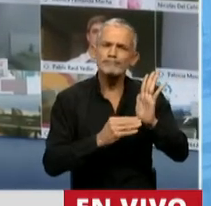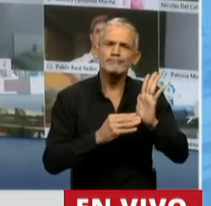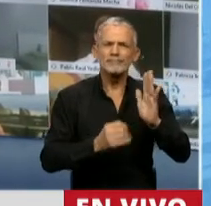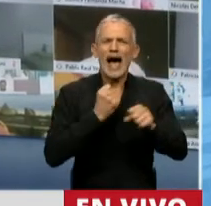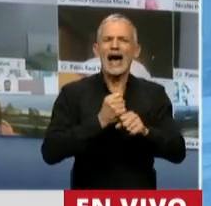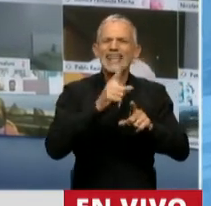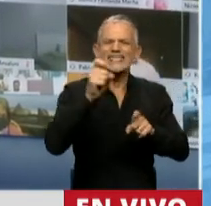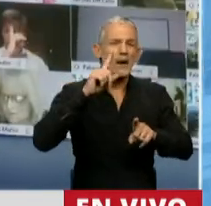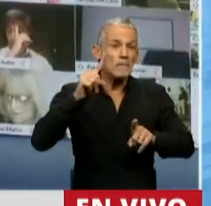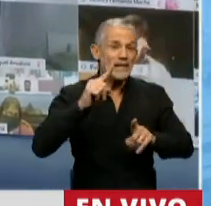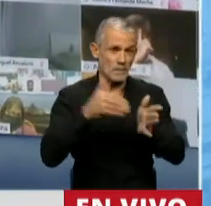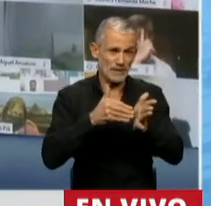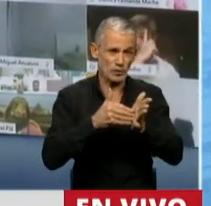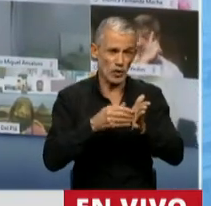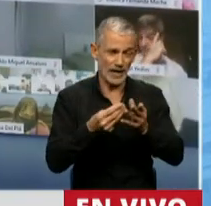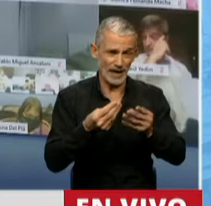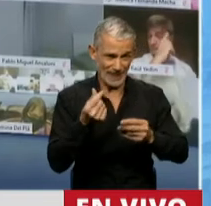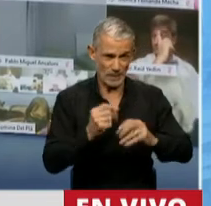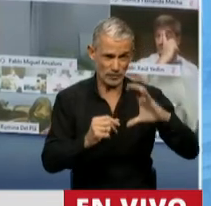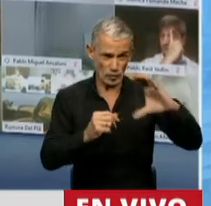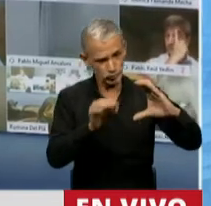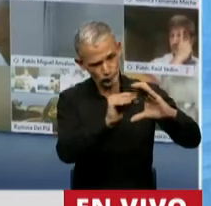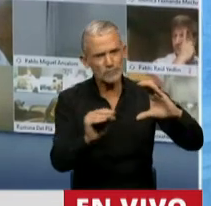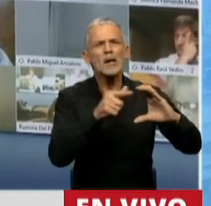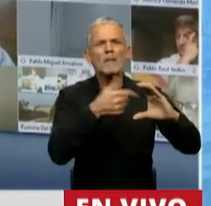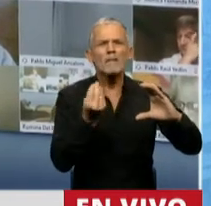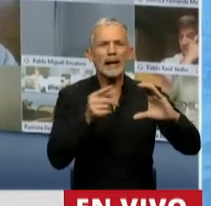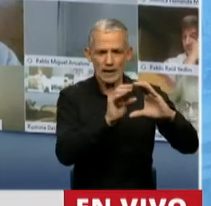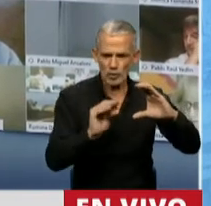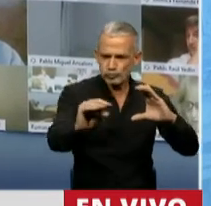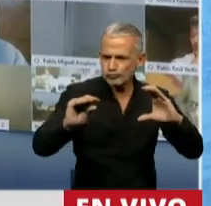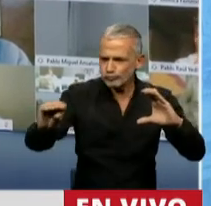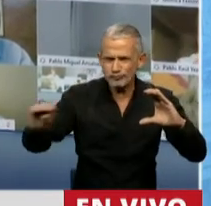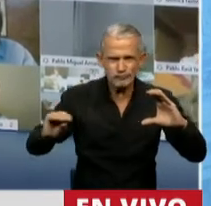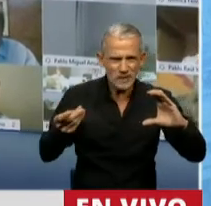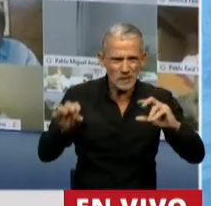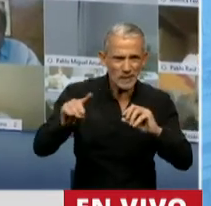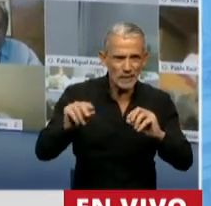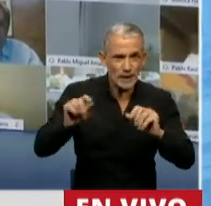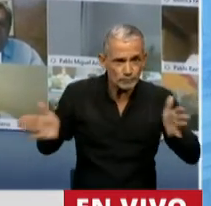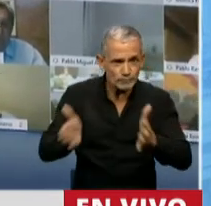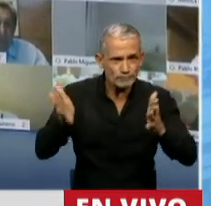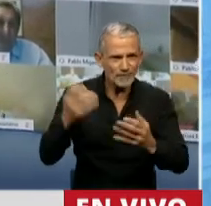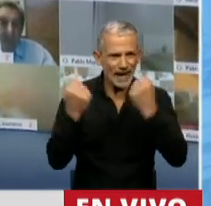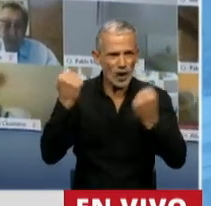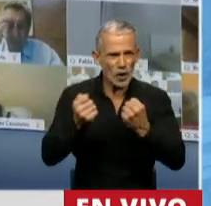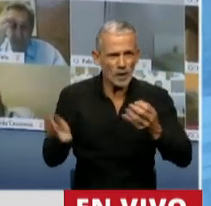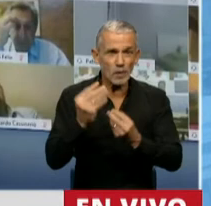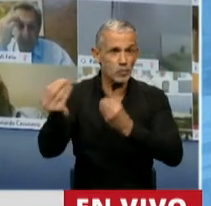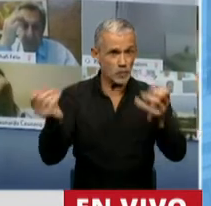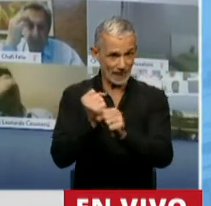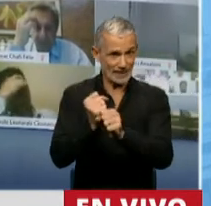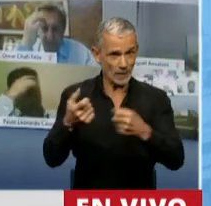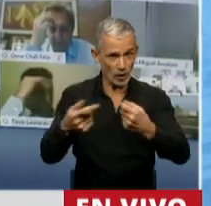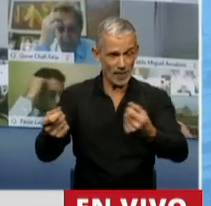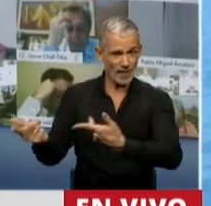hasta 100 mil millones de pesos y su objeto será invertir en sectores estratégicos, se supone que fomentará la generación de empleo